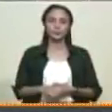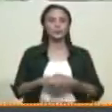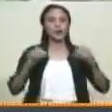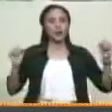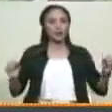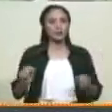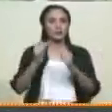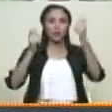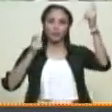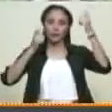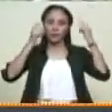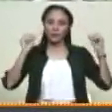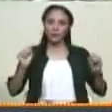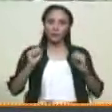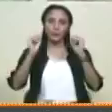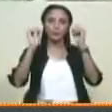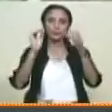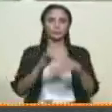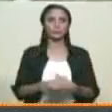¡Chávez vive, vive! ¡Chávez